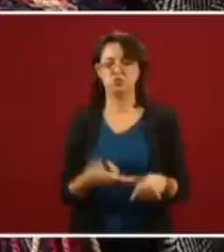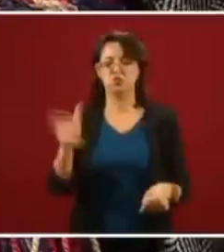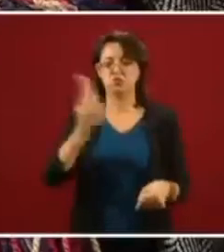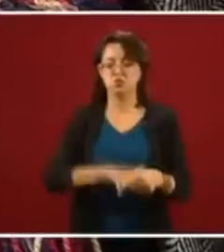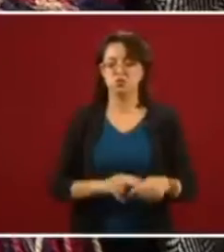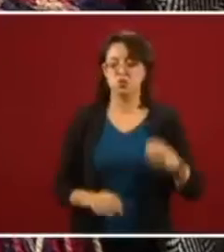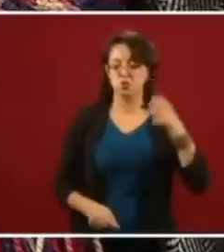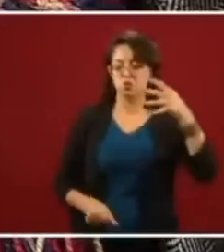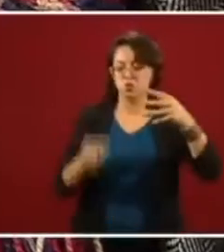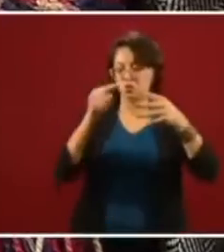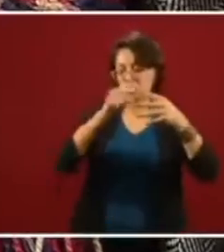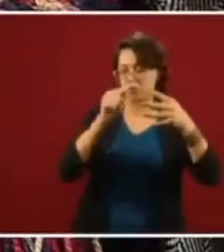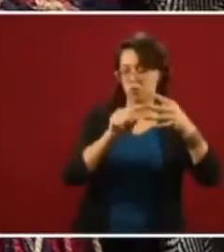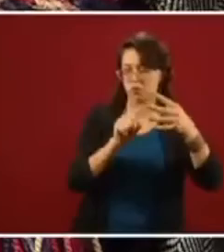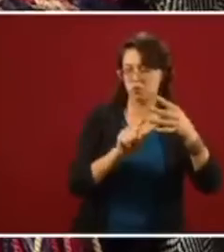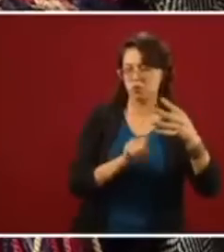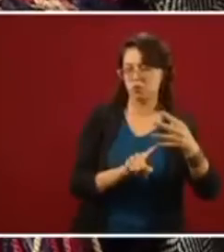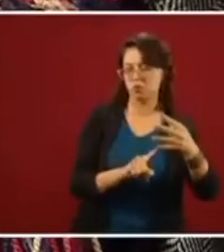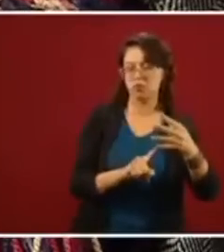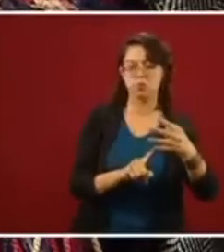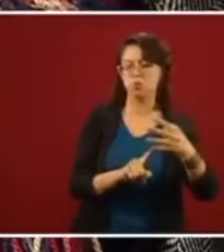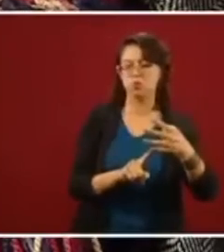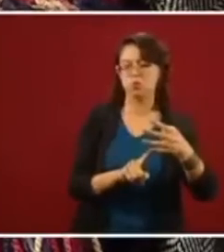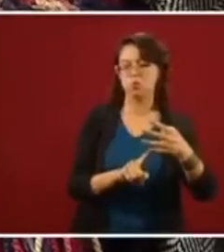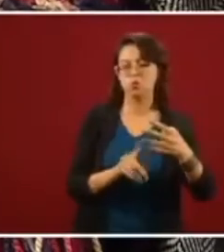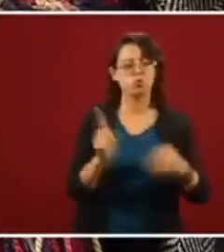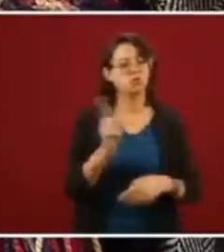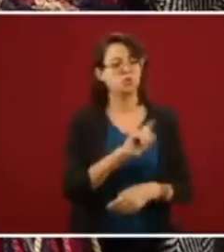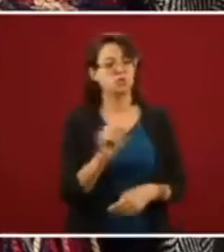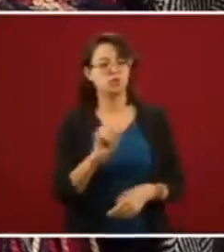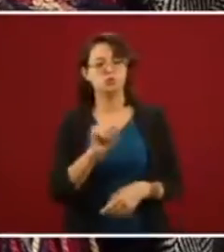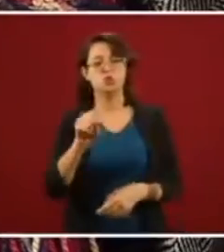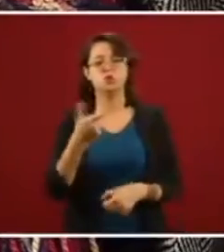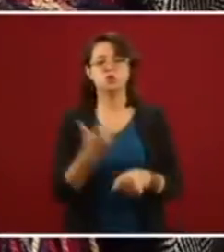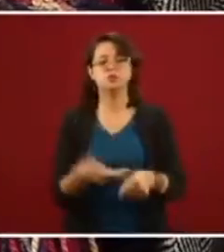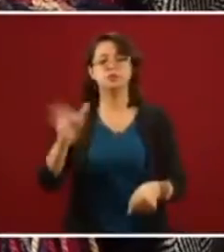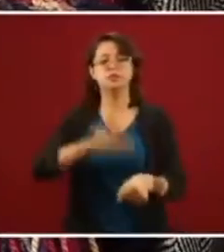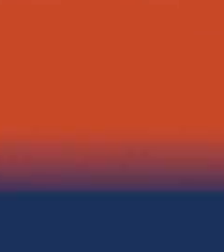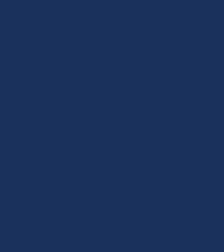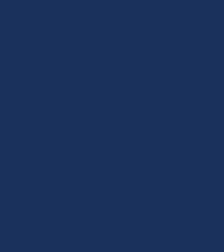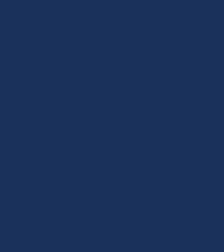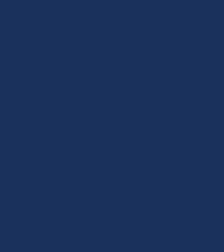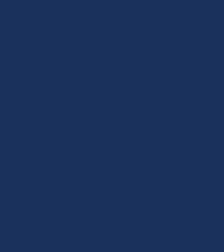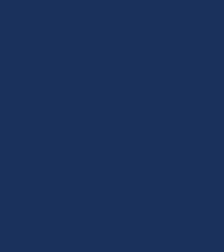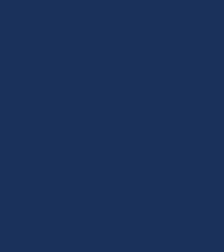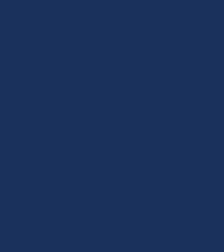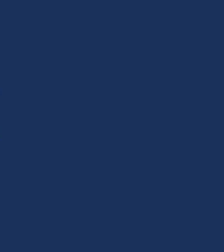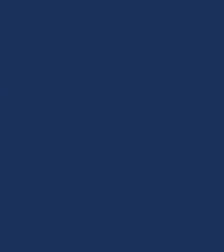infantil. Cuatro que se niegan a la gratuidad? Básicamente el infantil. Sí.